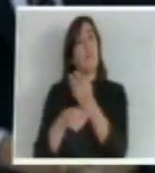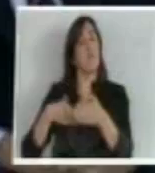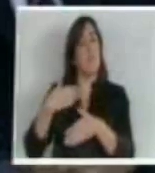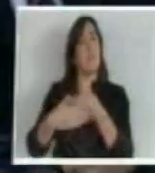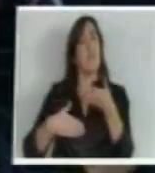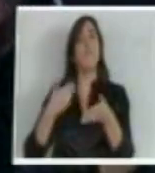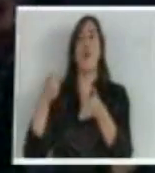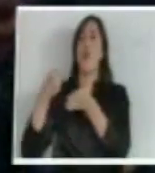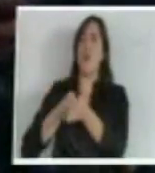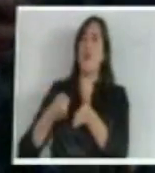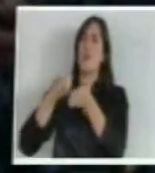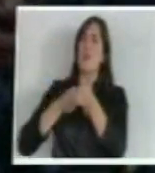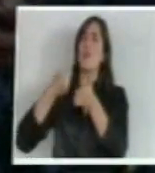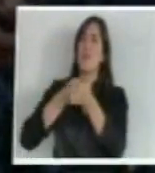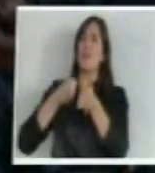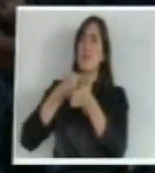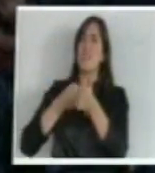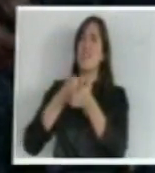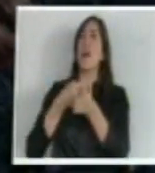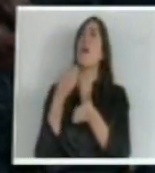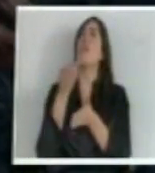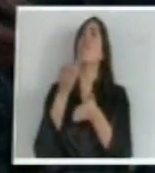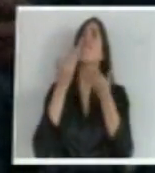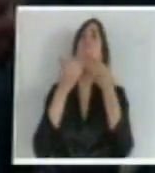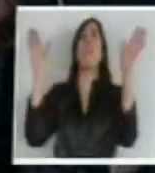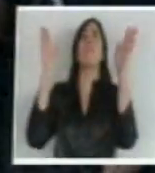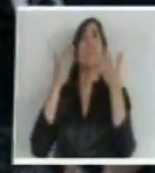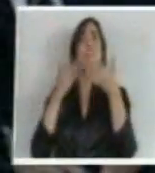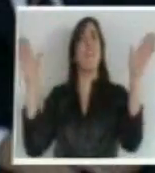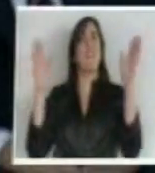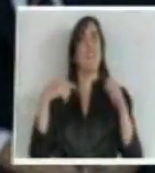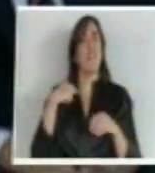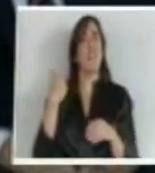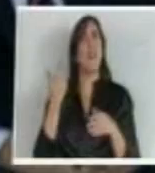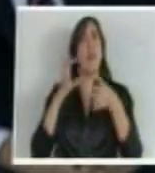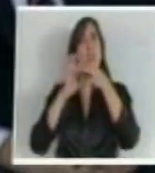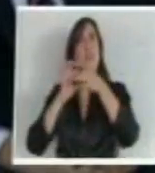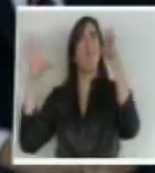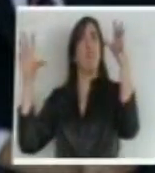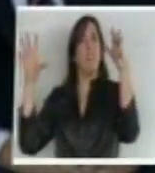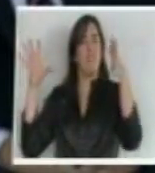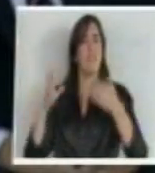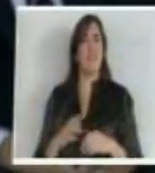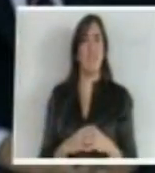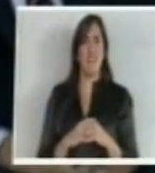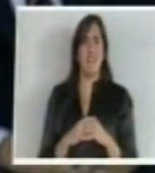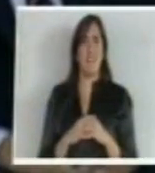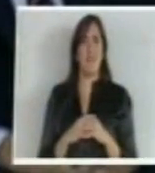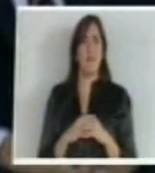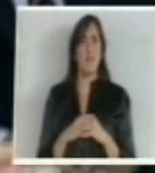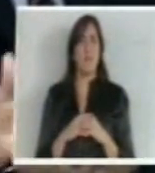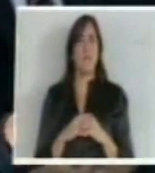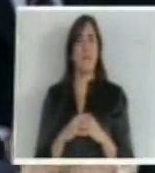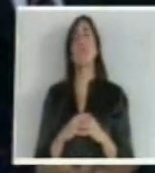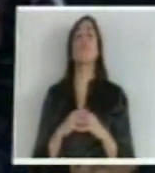Las luchas por las libertades, por la independencia